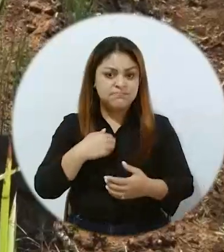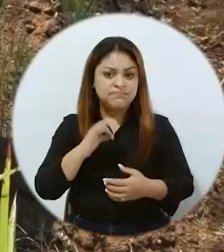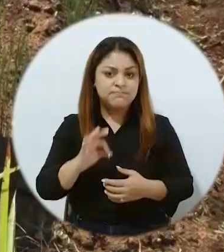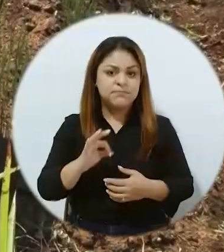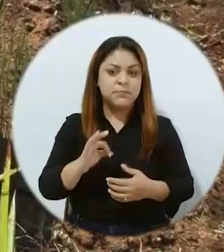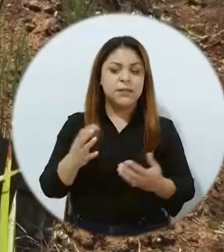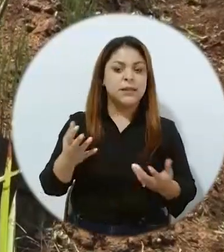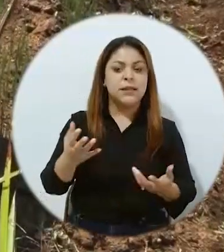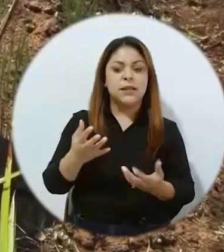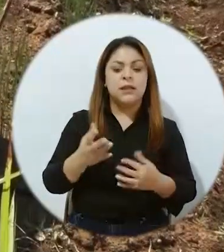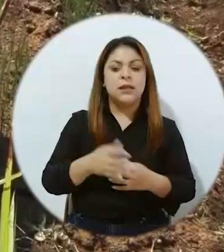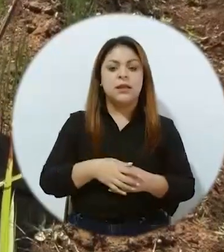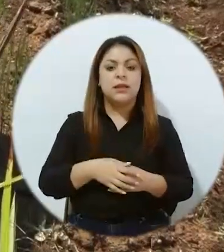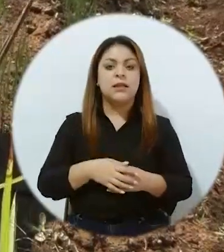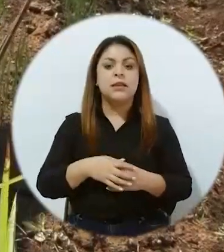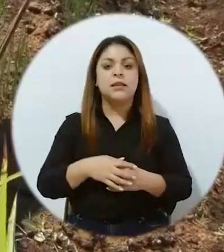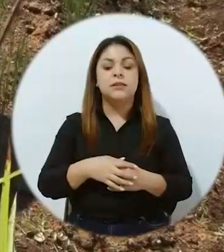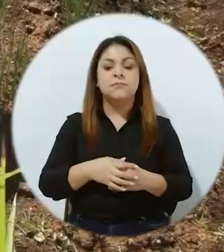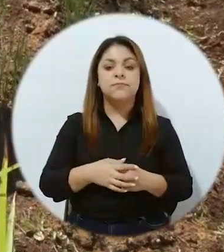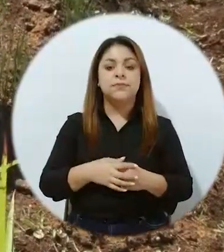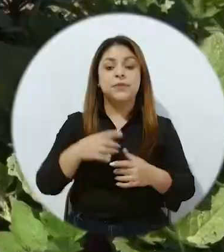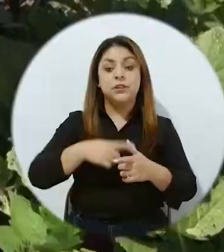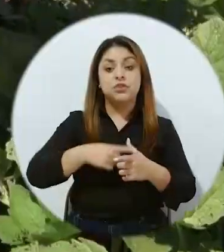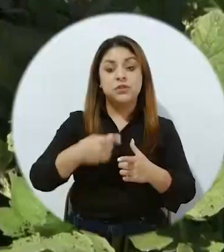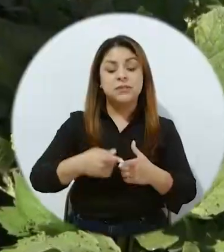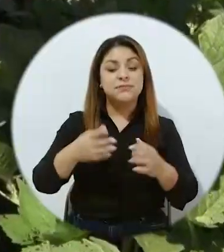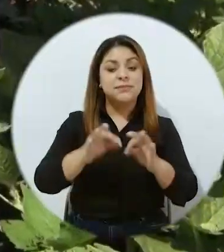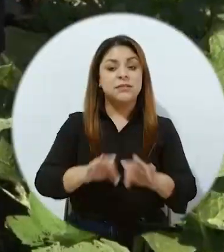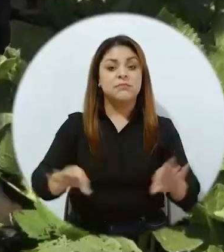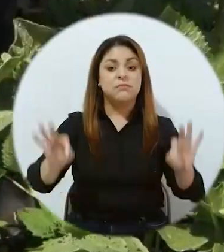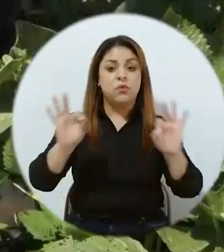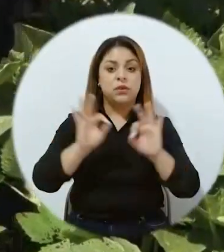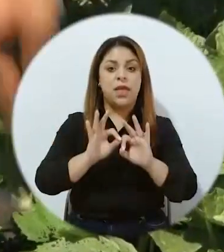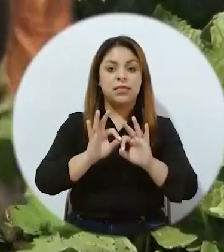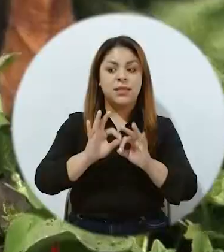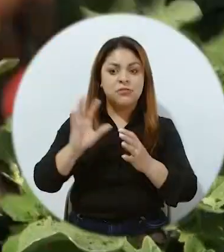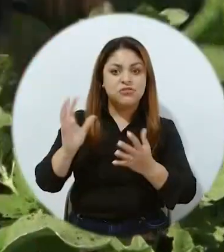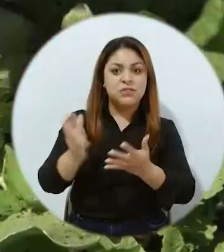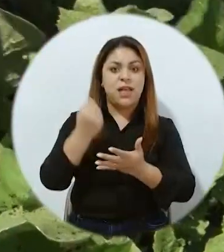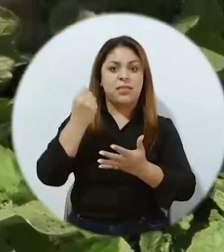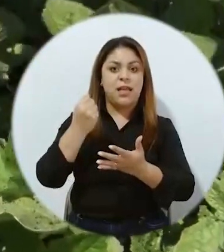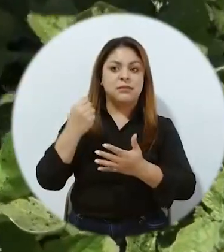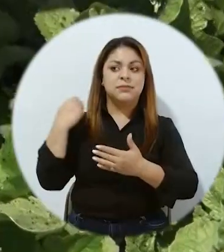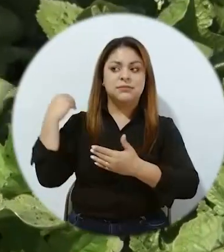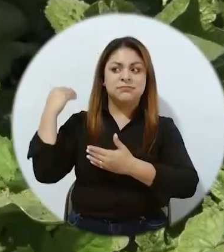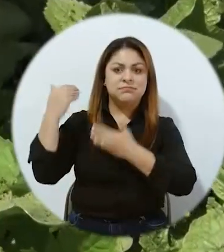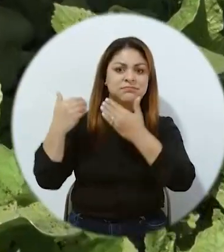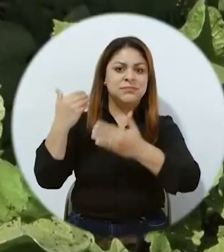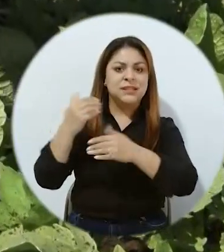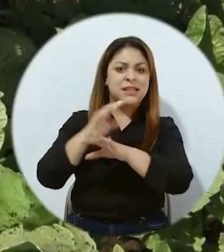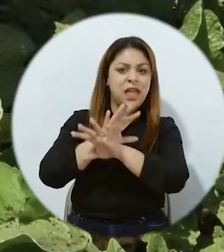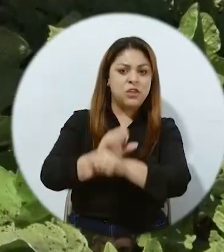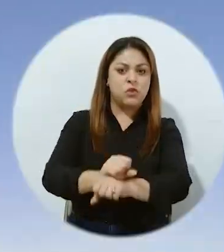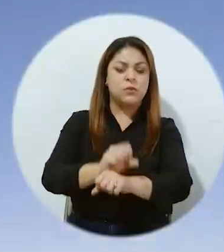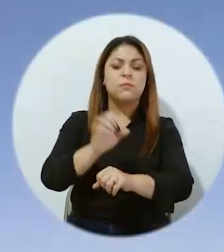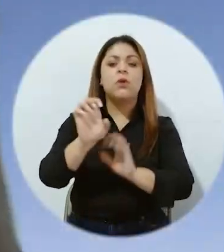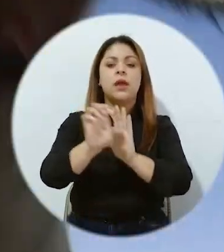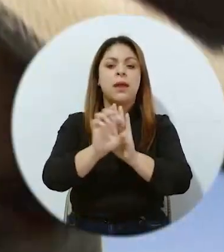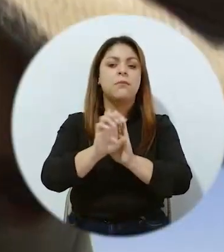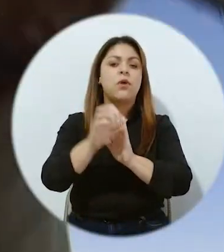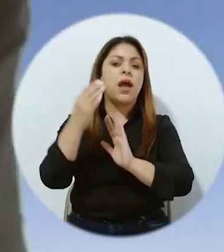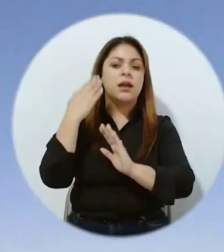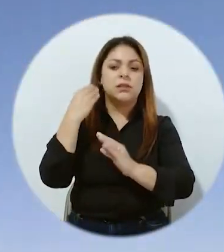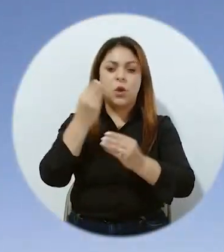y nos mantenemos en ese margen. Entonces es importante este rescate de estas tradiciones cuando se comía, por